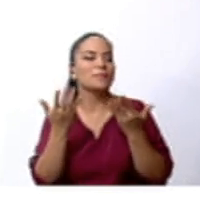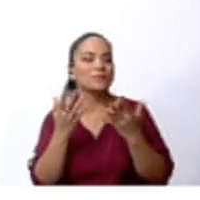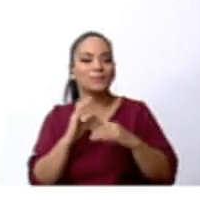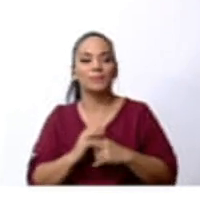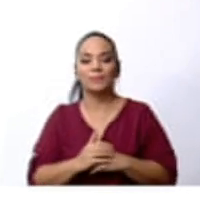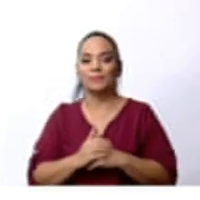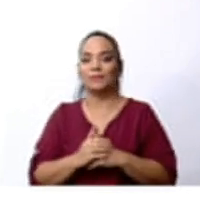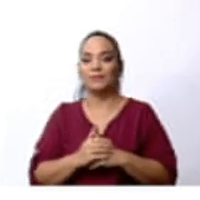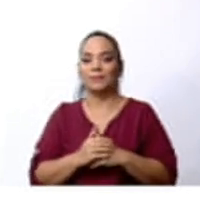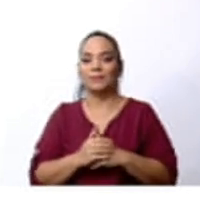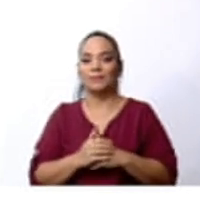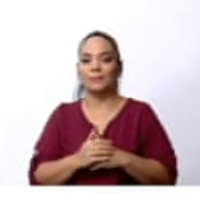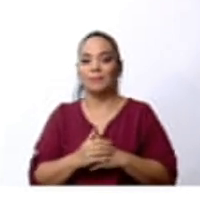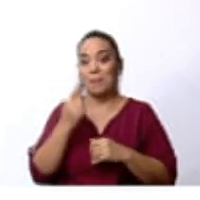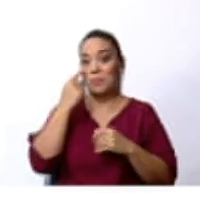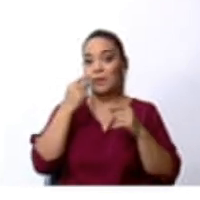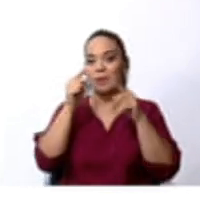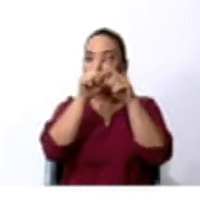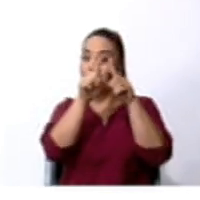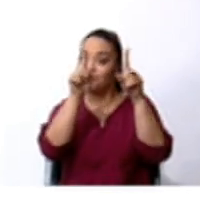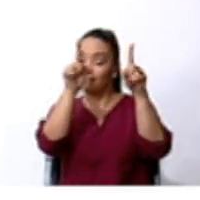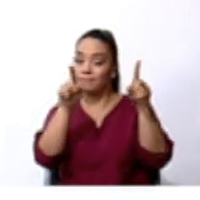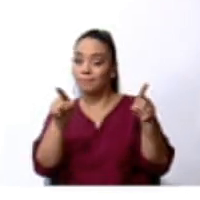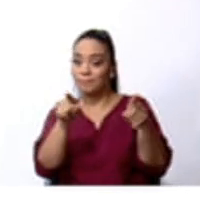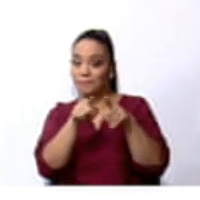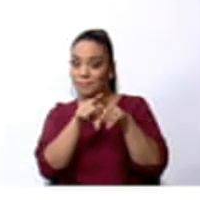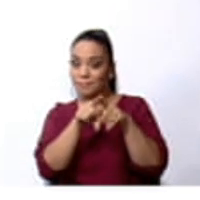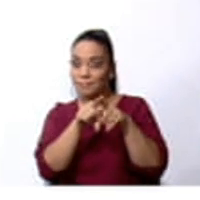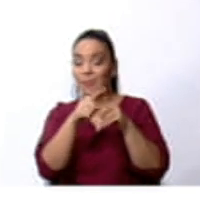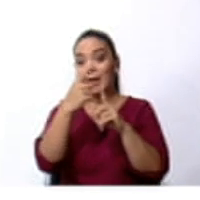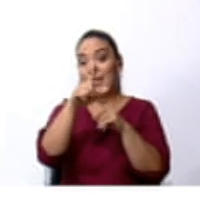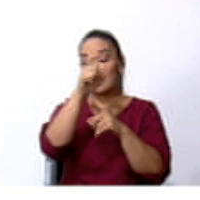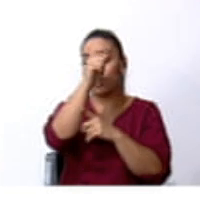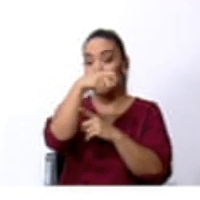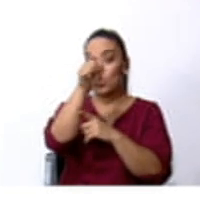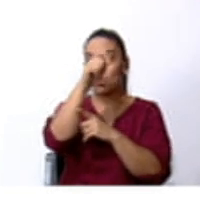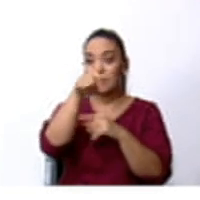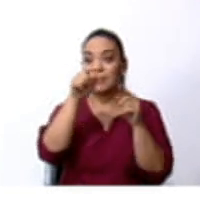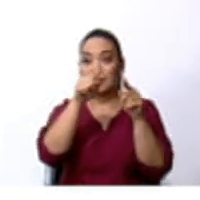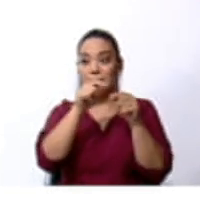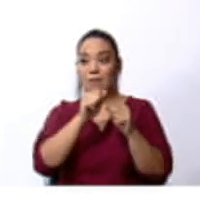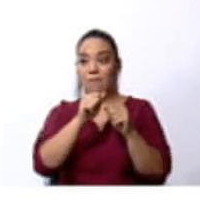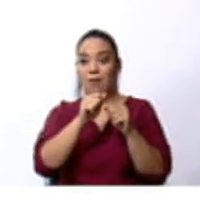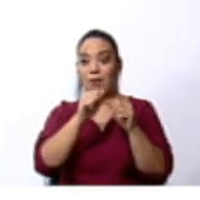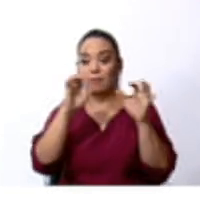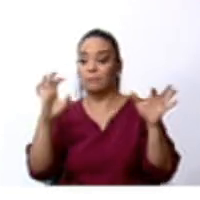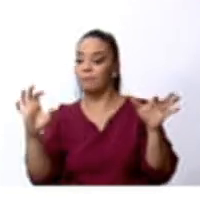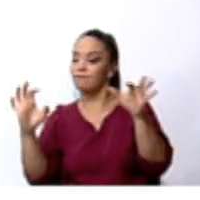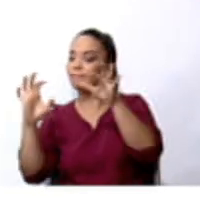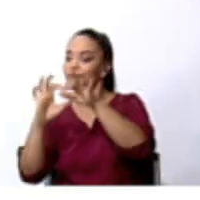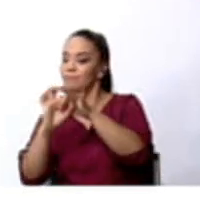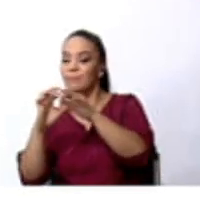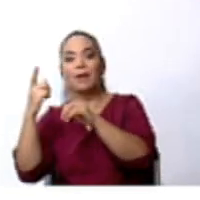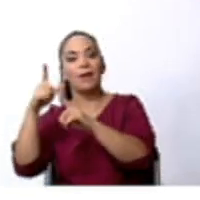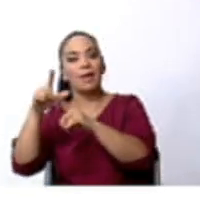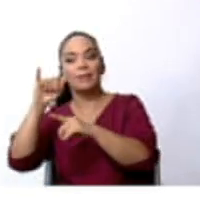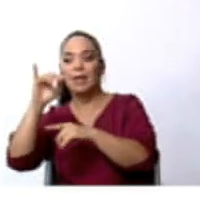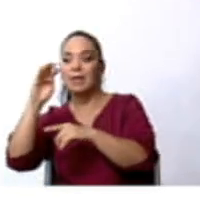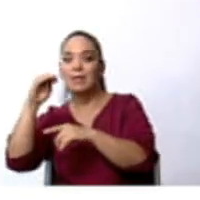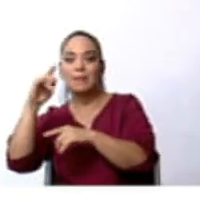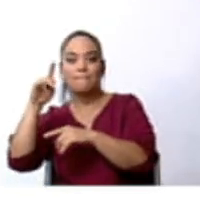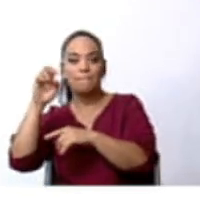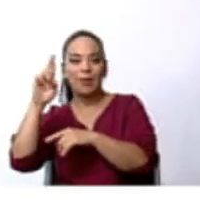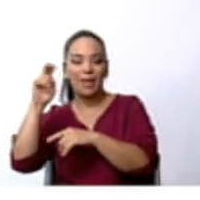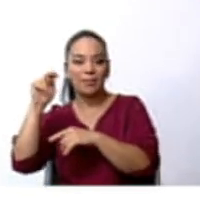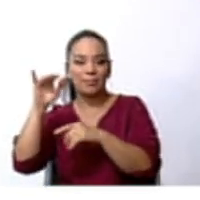los carteles que vemos en la letra cursiva y en la letra imprenta. Así que escuchen